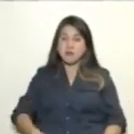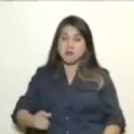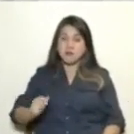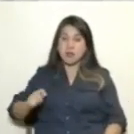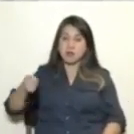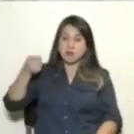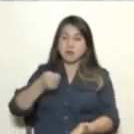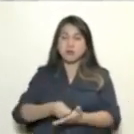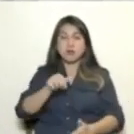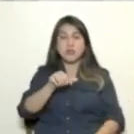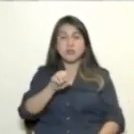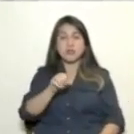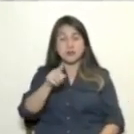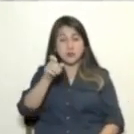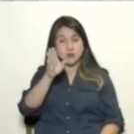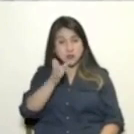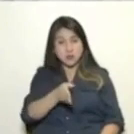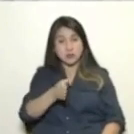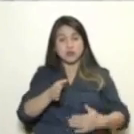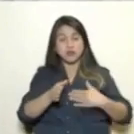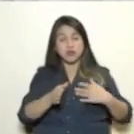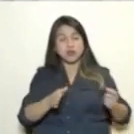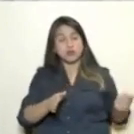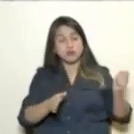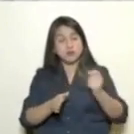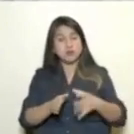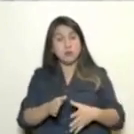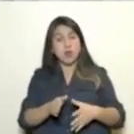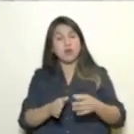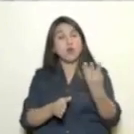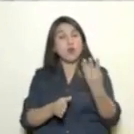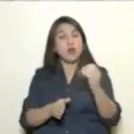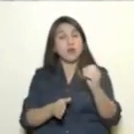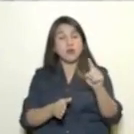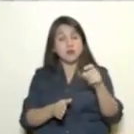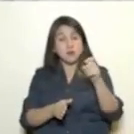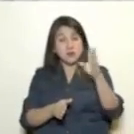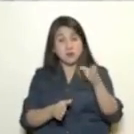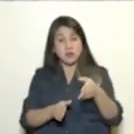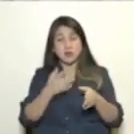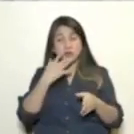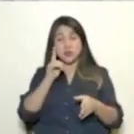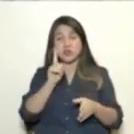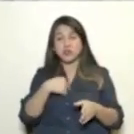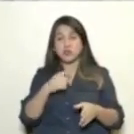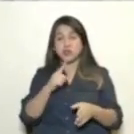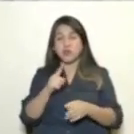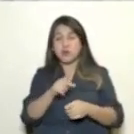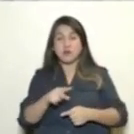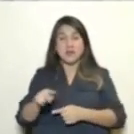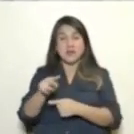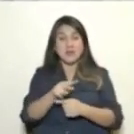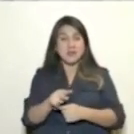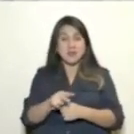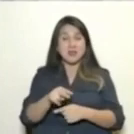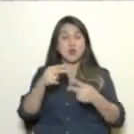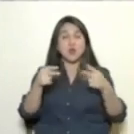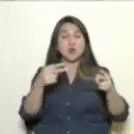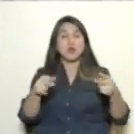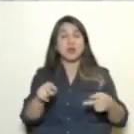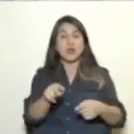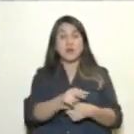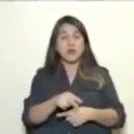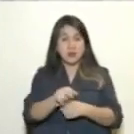el 60%. Y yo no voy a poner solo 40, porque no lo voy a administrar yo, lo van a administrar ustedes. Esa